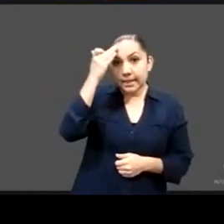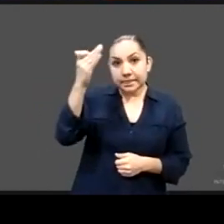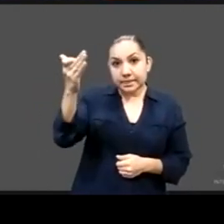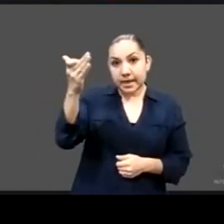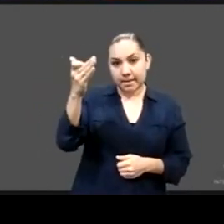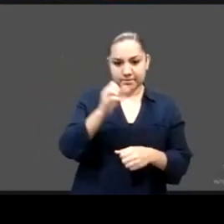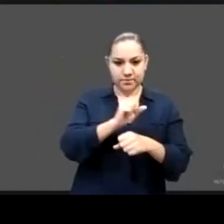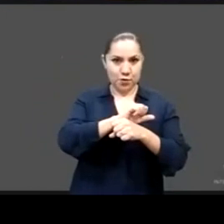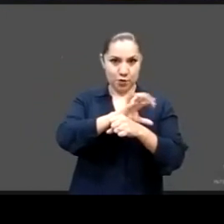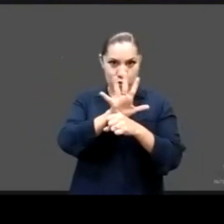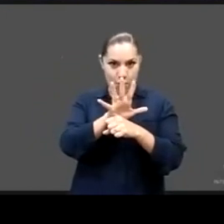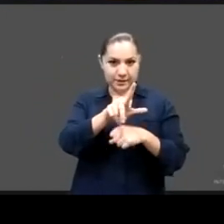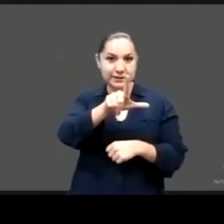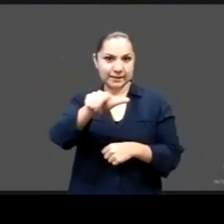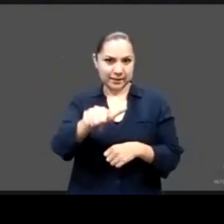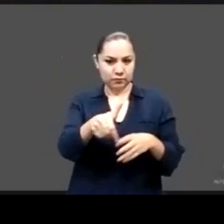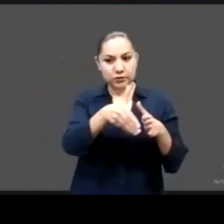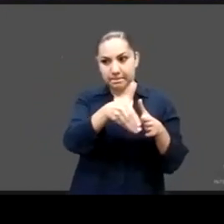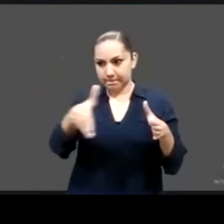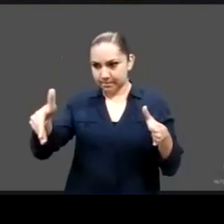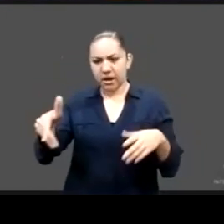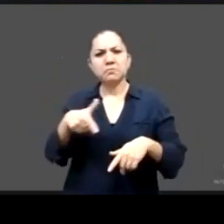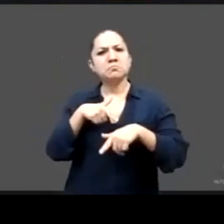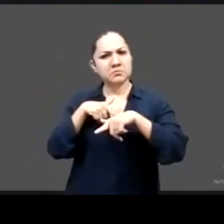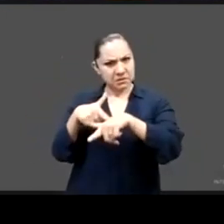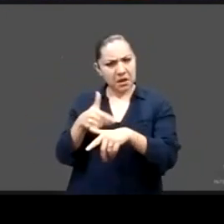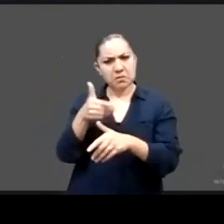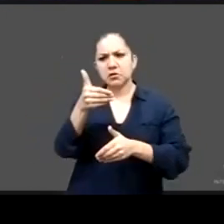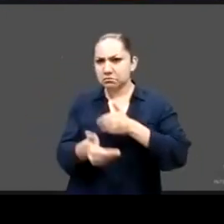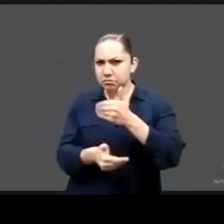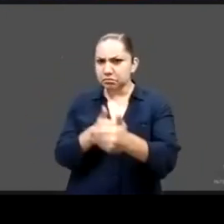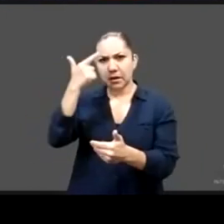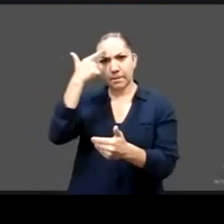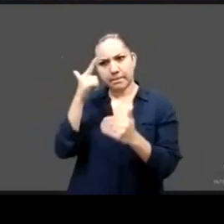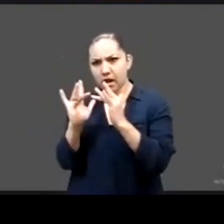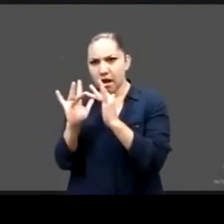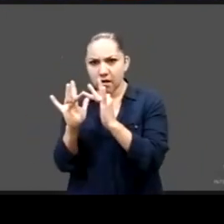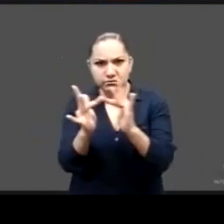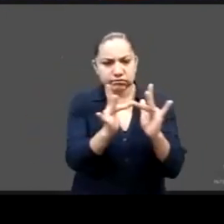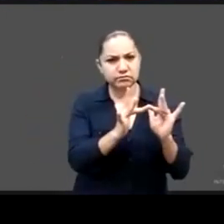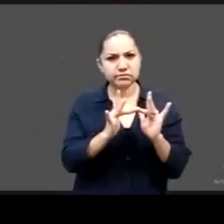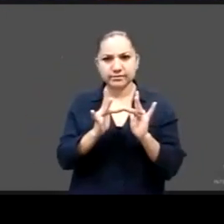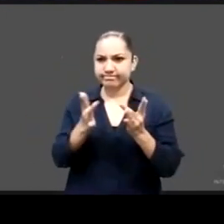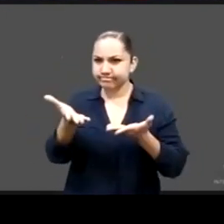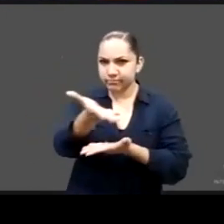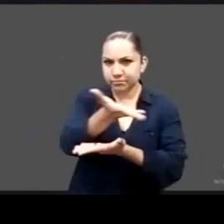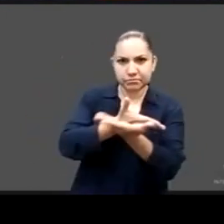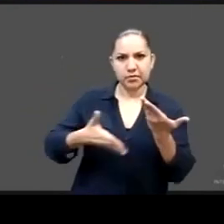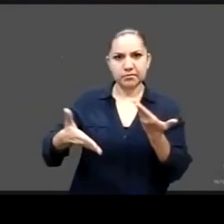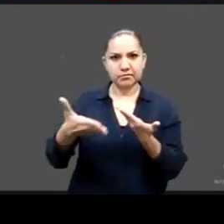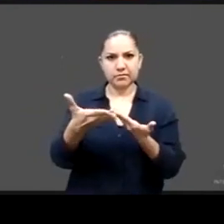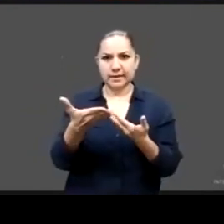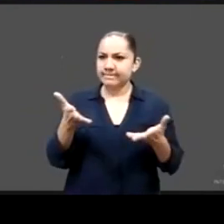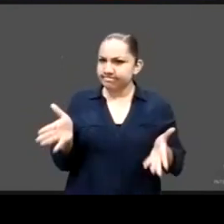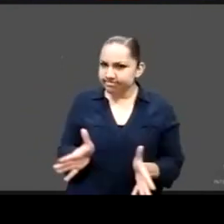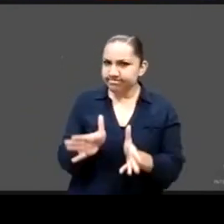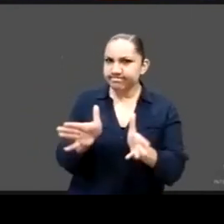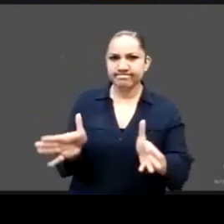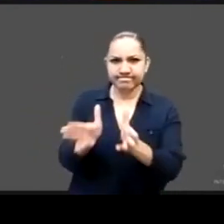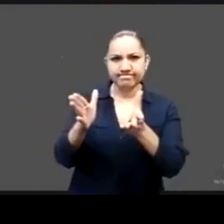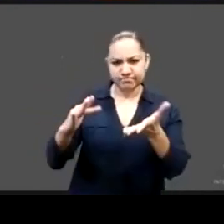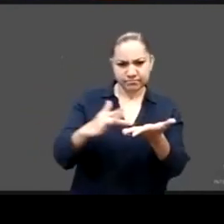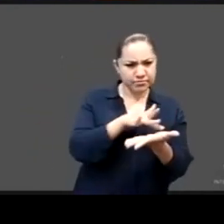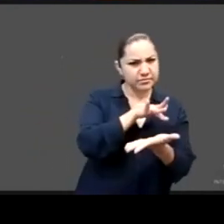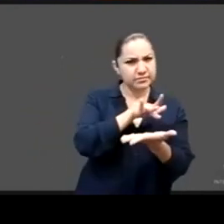podríamos construir, podríamos seguir alentando, podríamos seguir fortaleciendo. Redes en